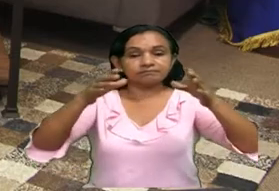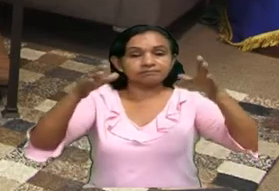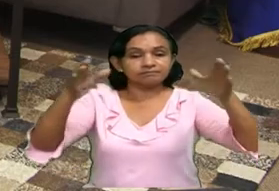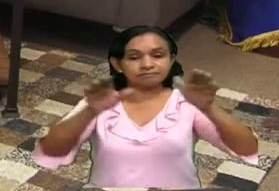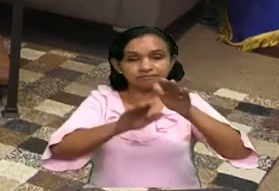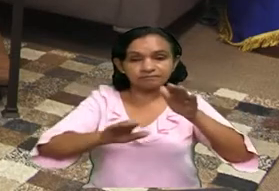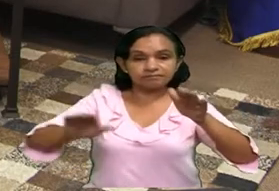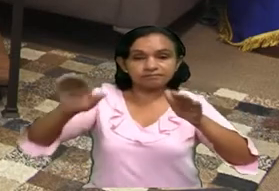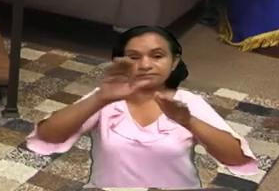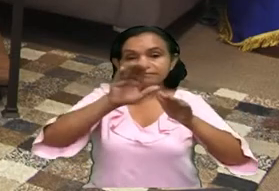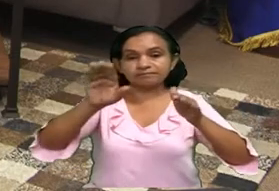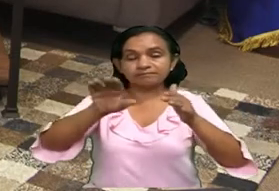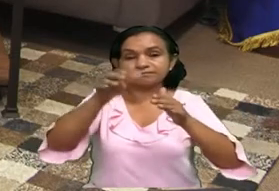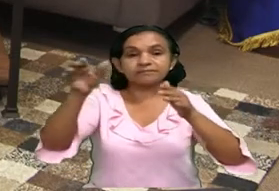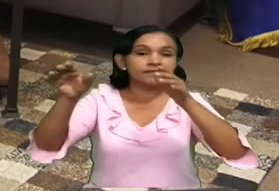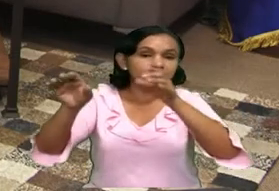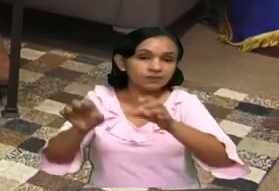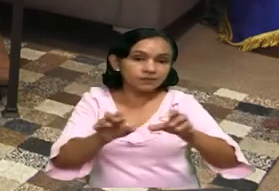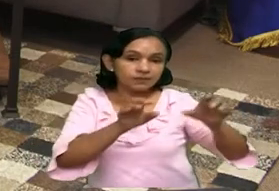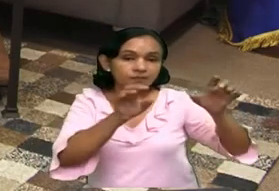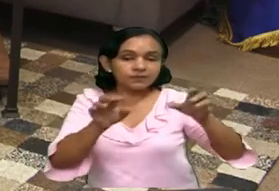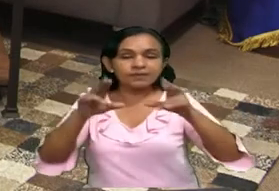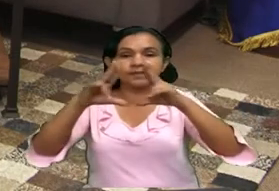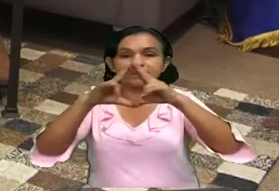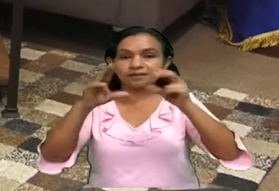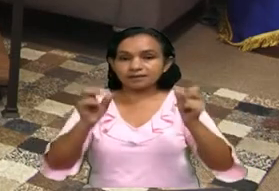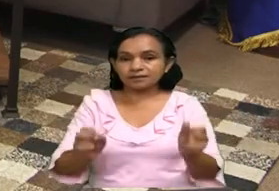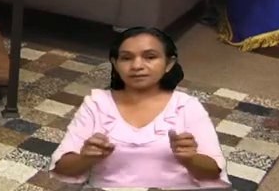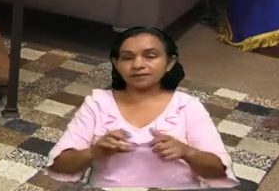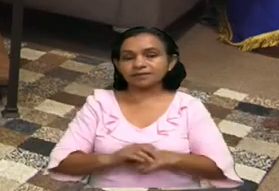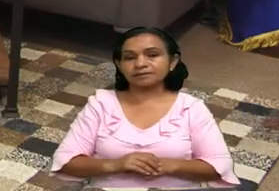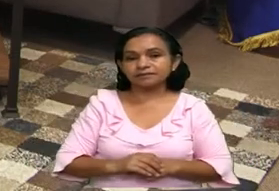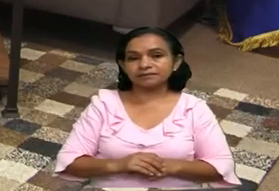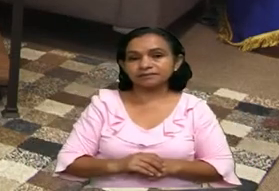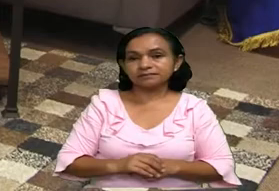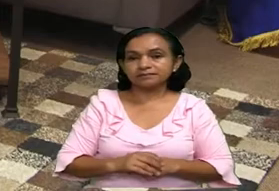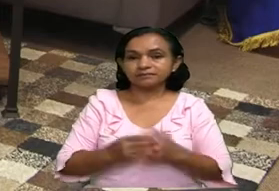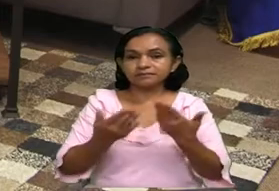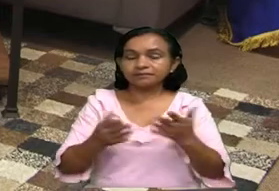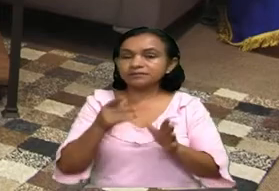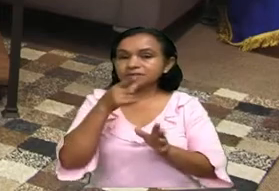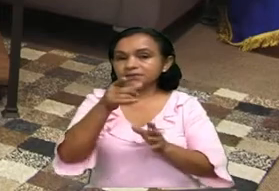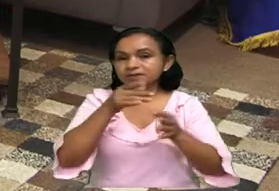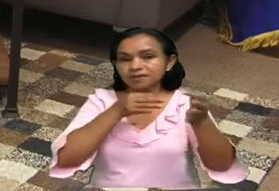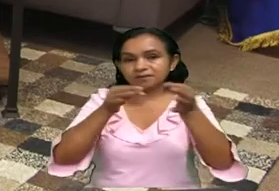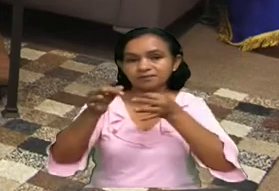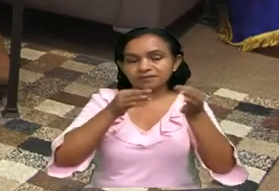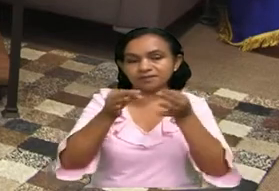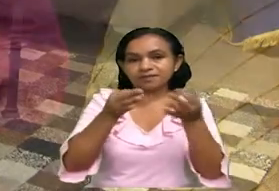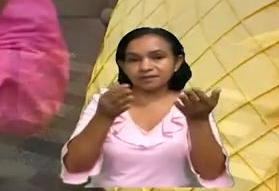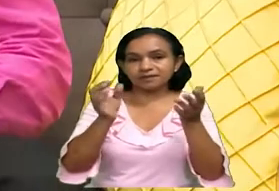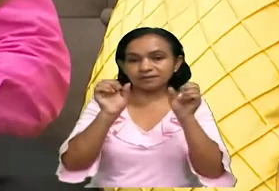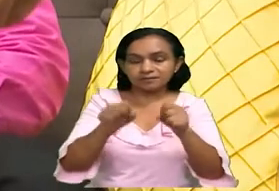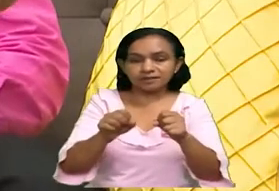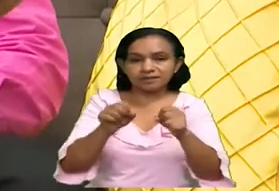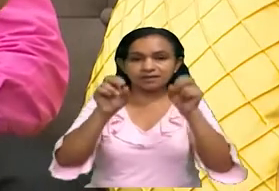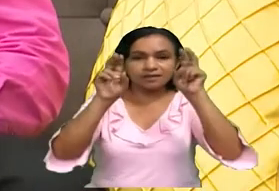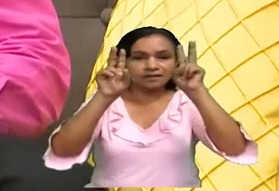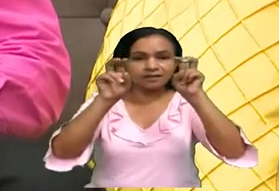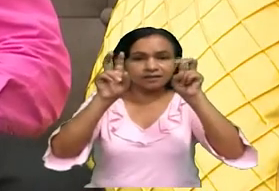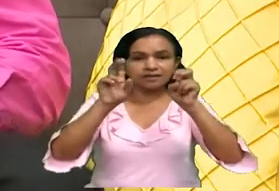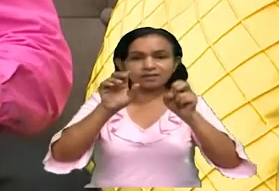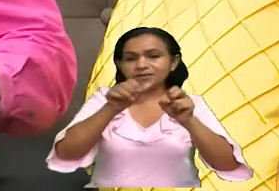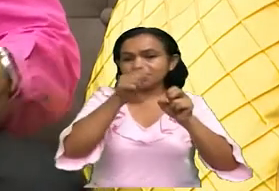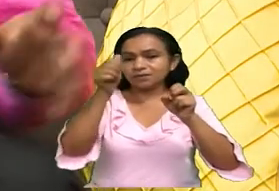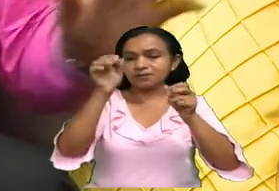más que cualquiera de las actividades de este país. Y sin duda alguna, eso que usted plantea también, abriría el tema para conversar sobre